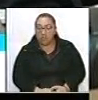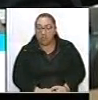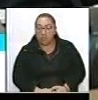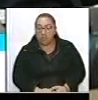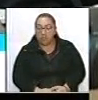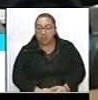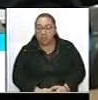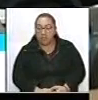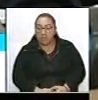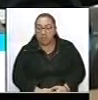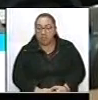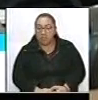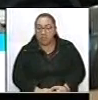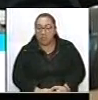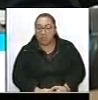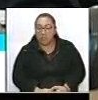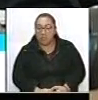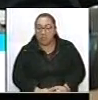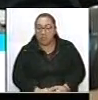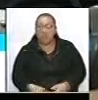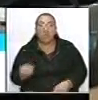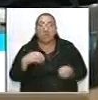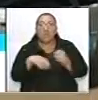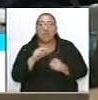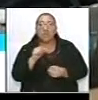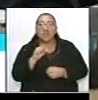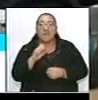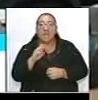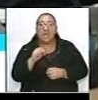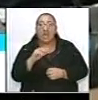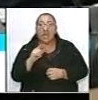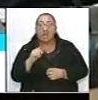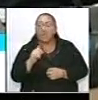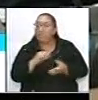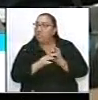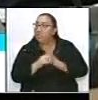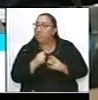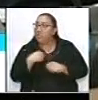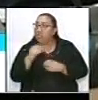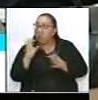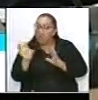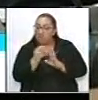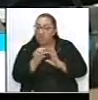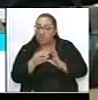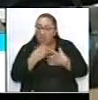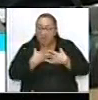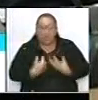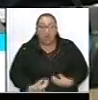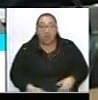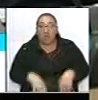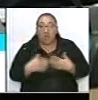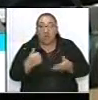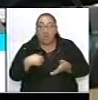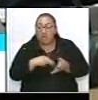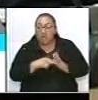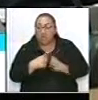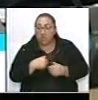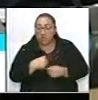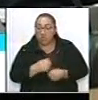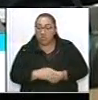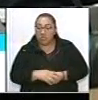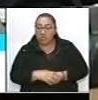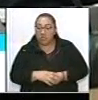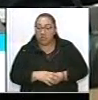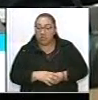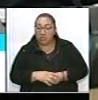Y que se implemente los serenos, por ejemplo, en indumentaria, porque no es posible que nosotros enfrentemos a la